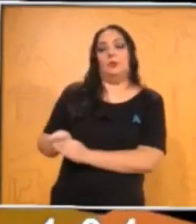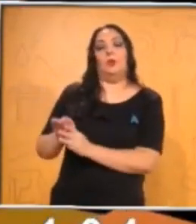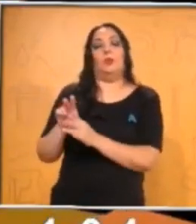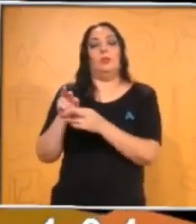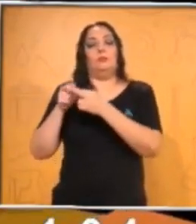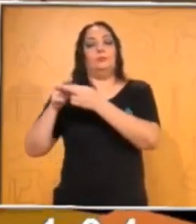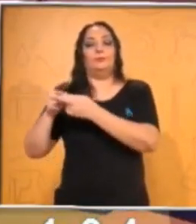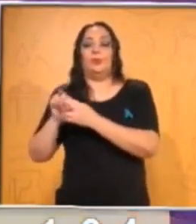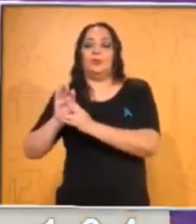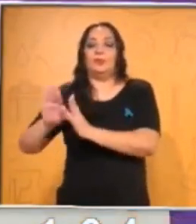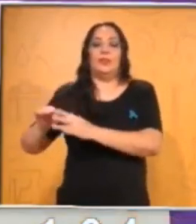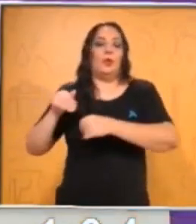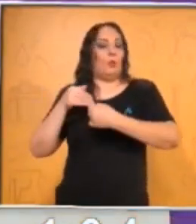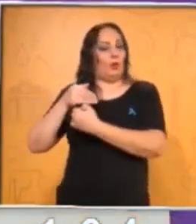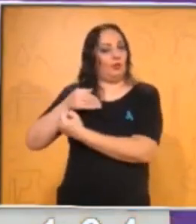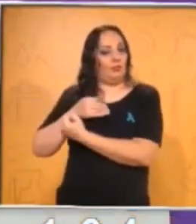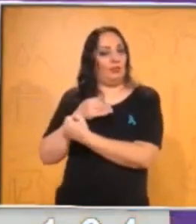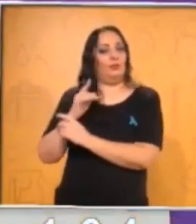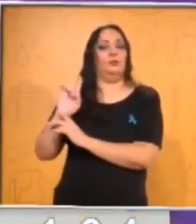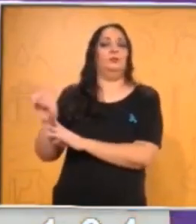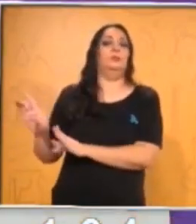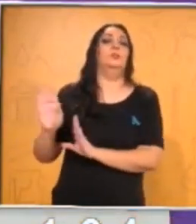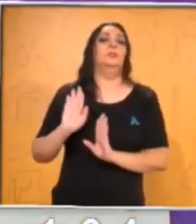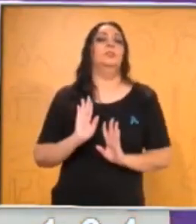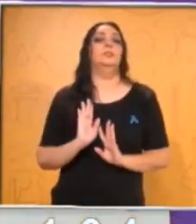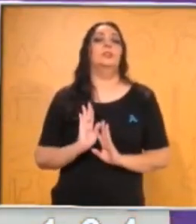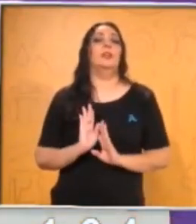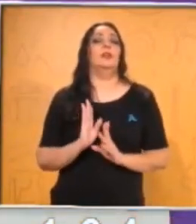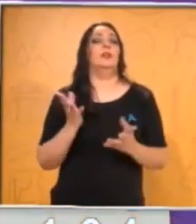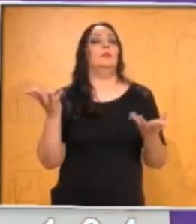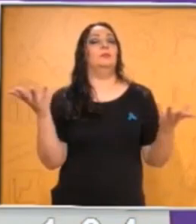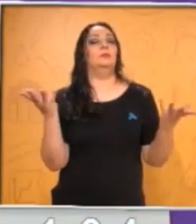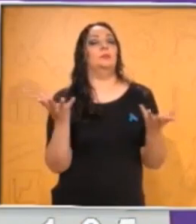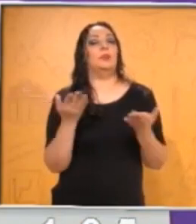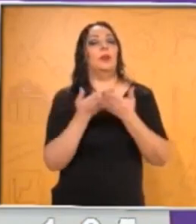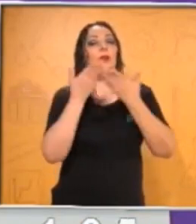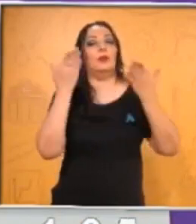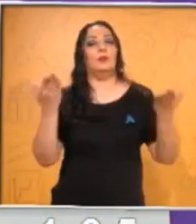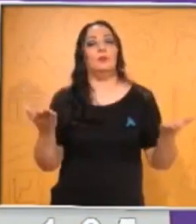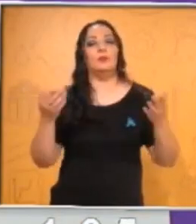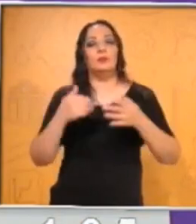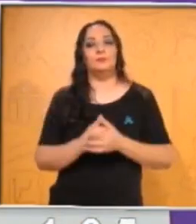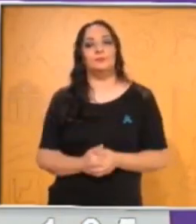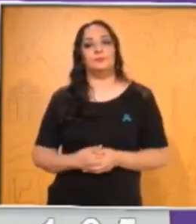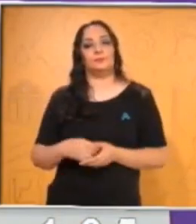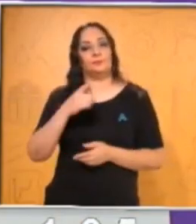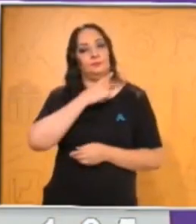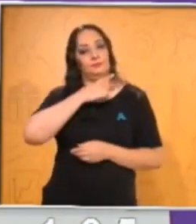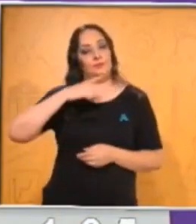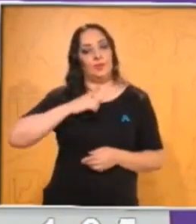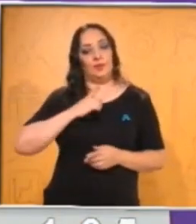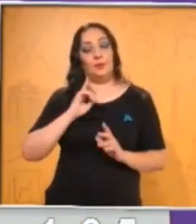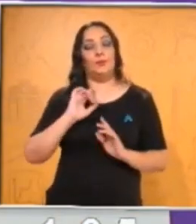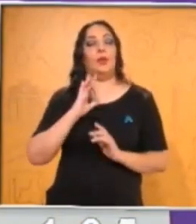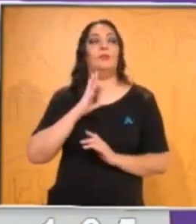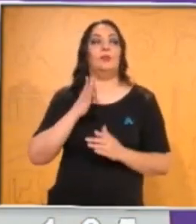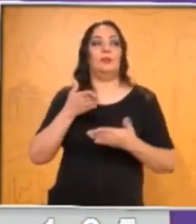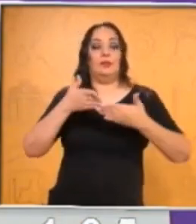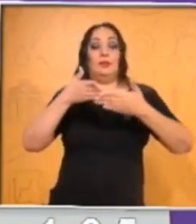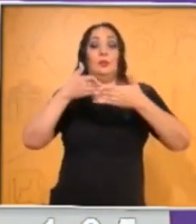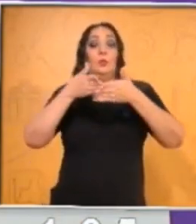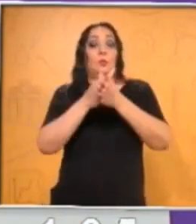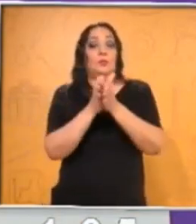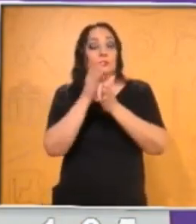lado con los otros dos que ya construimos. Okay. ¿Qué vamos a hacer aquí? Recuerden que les debe de quedar aquí el doblez que hicimos